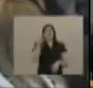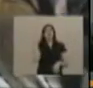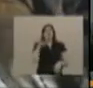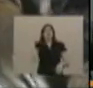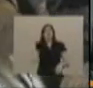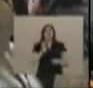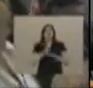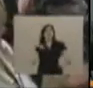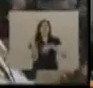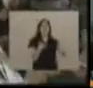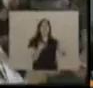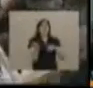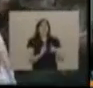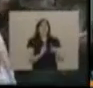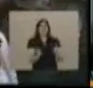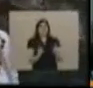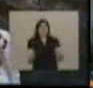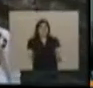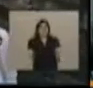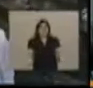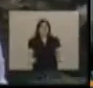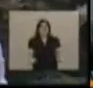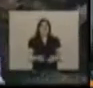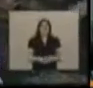había gobiernos democráticos. Entonces,